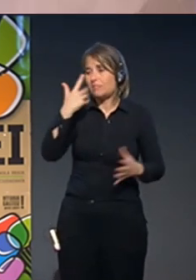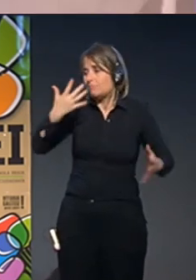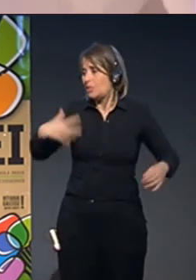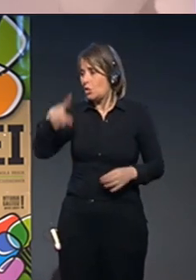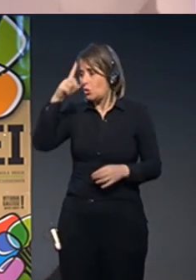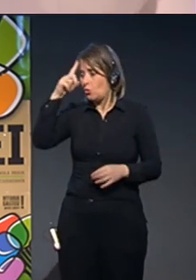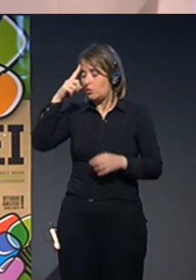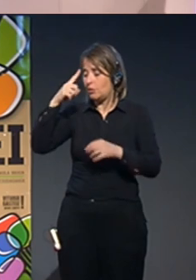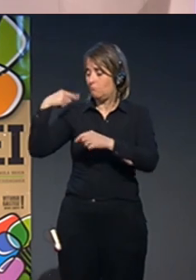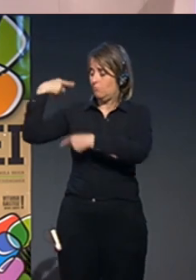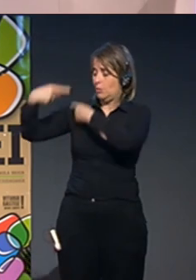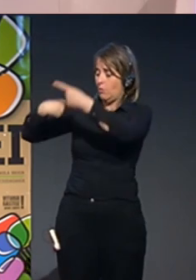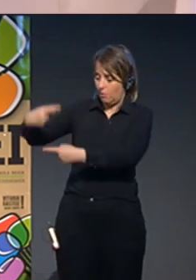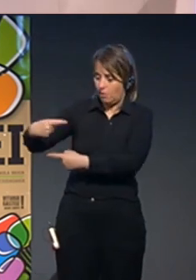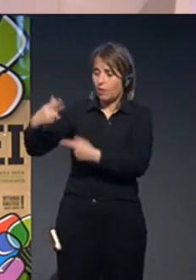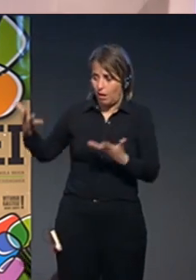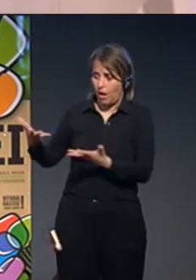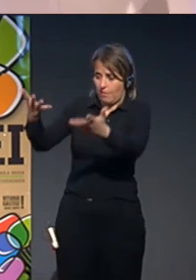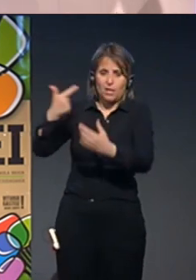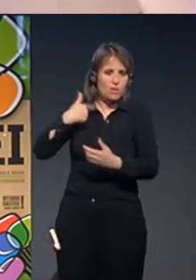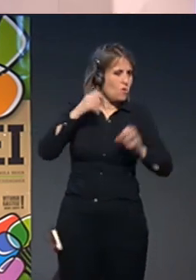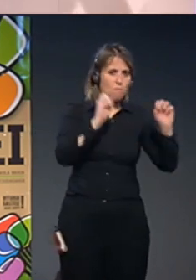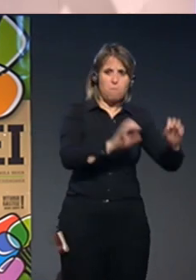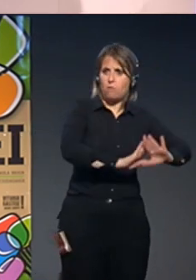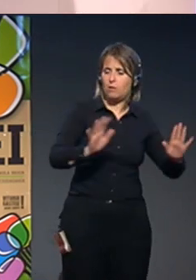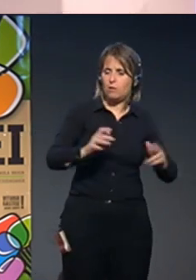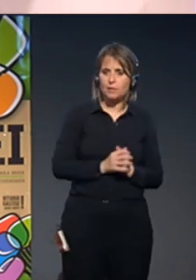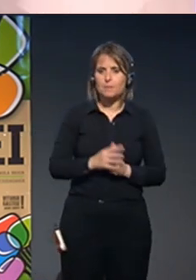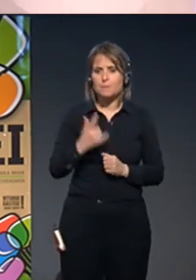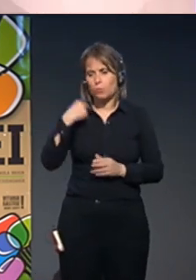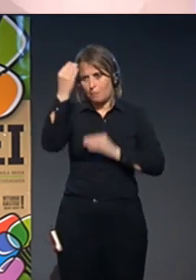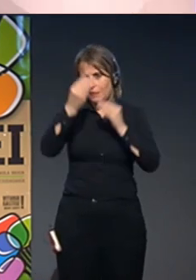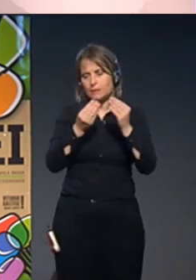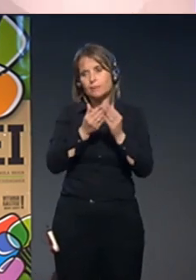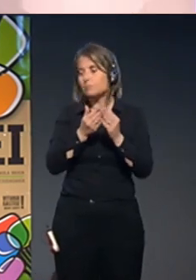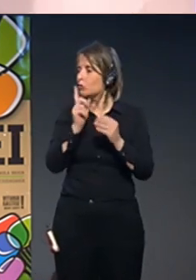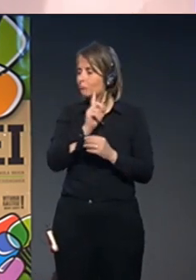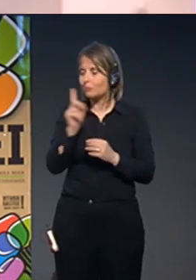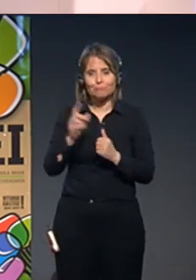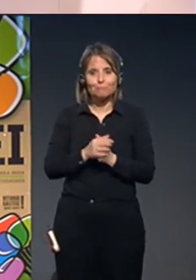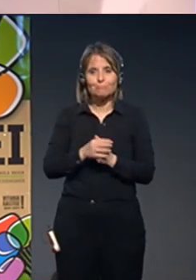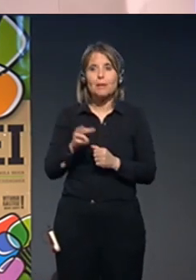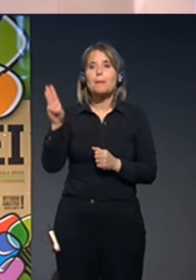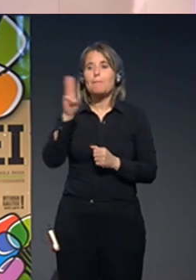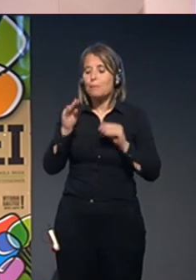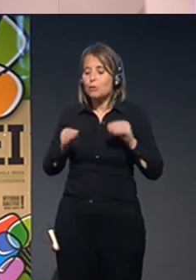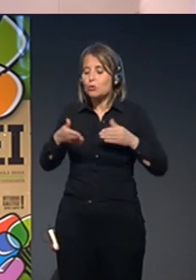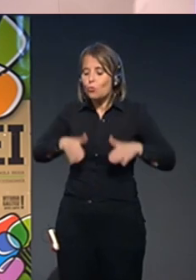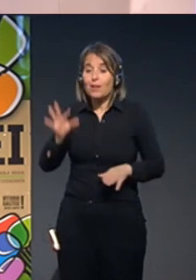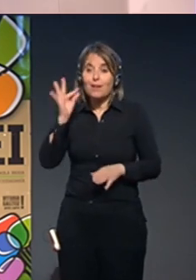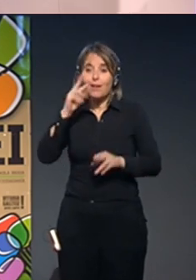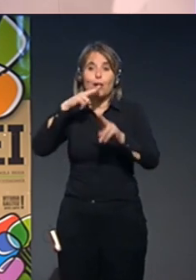que sé que los que vengan a reen o no sé yo ya voy a pensar en otras cosas pero no Pepe pensó en su hija en